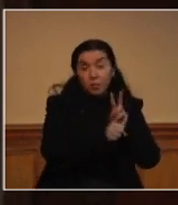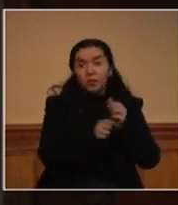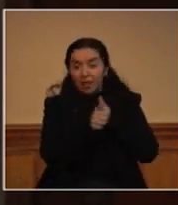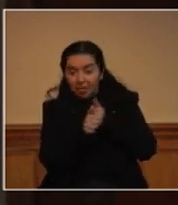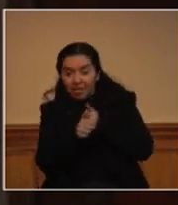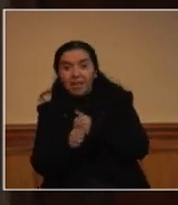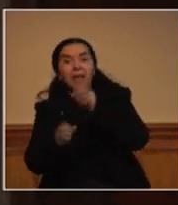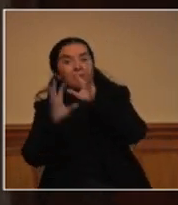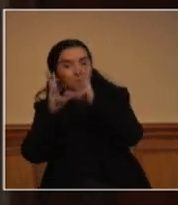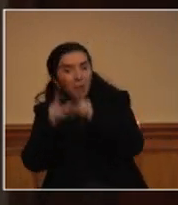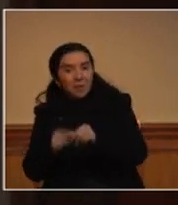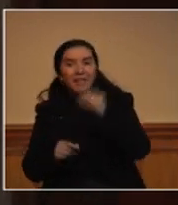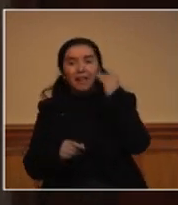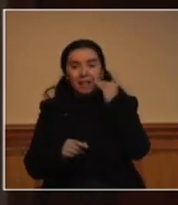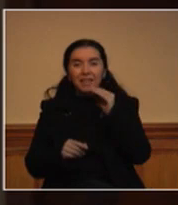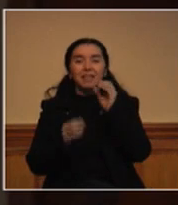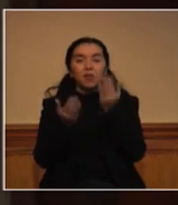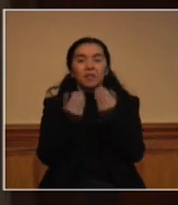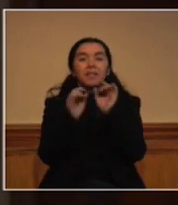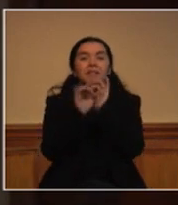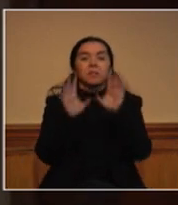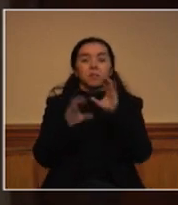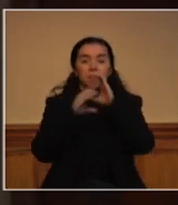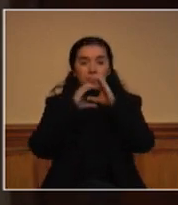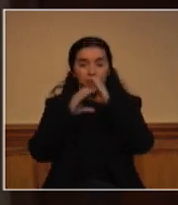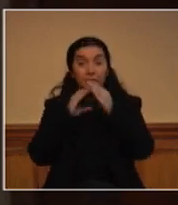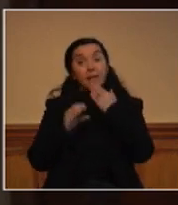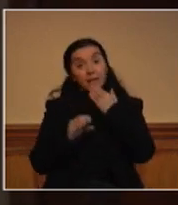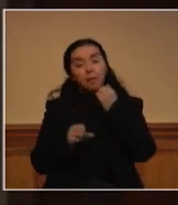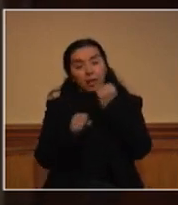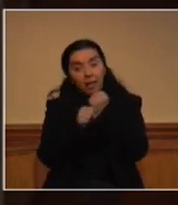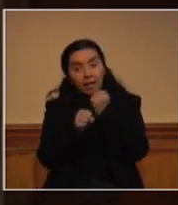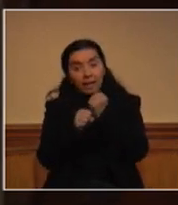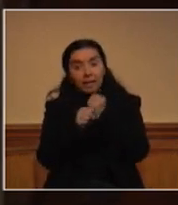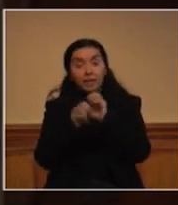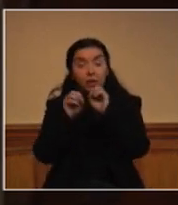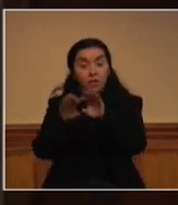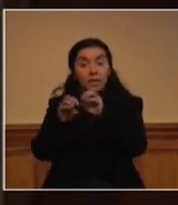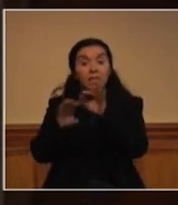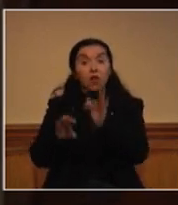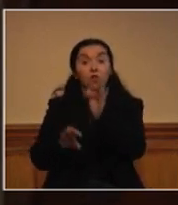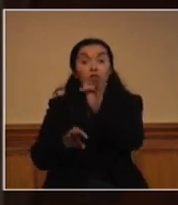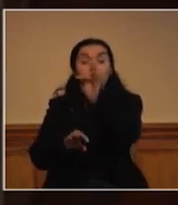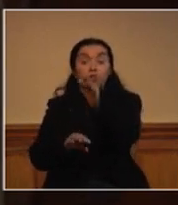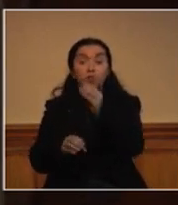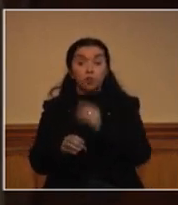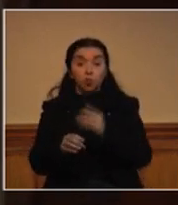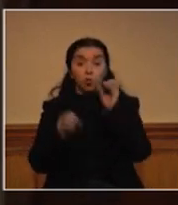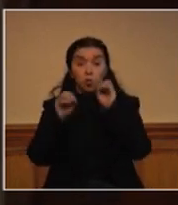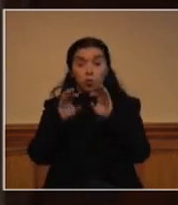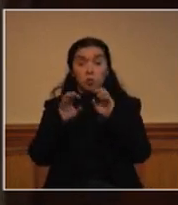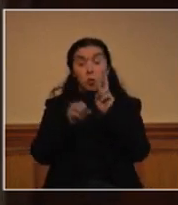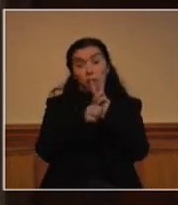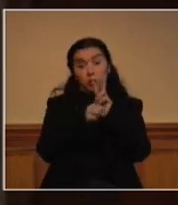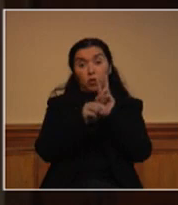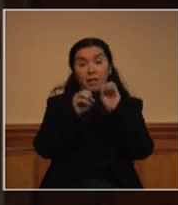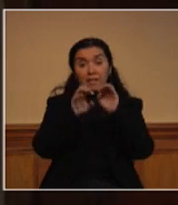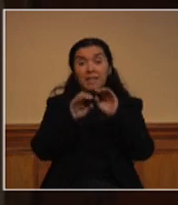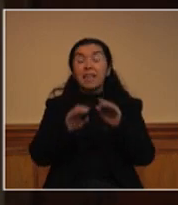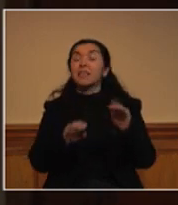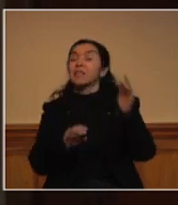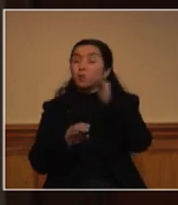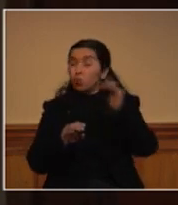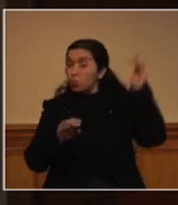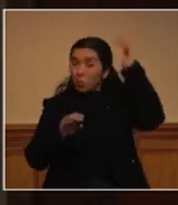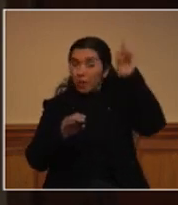necesidades especiales de comunicación, como también la tarea de formar a futuros educadores en la enseñanza superior. Candelaria Invernón